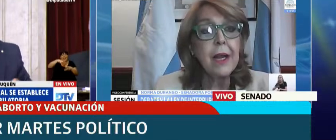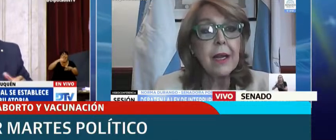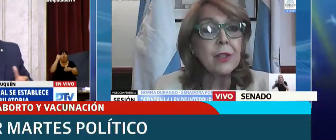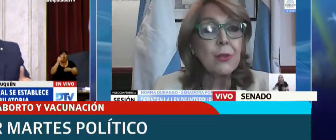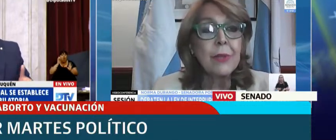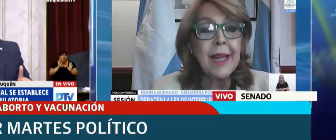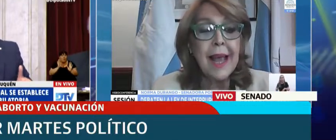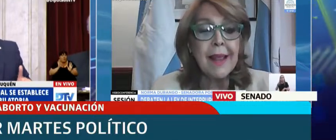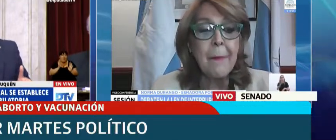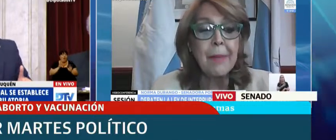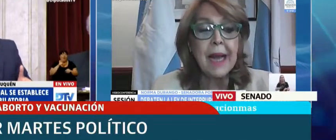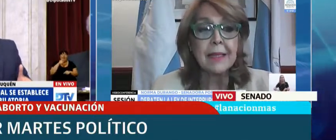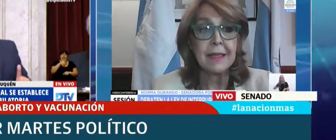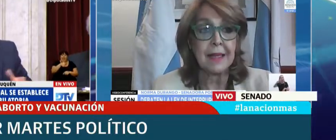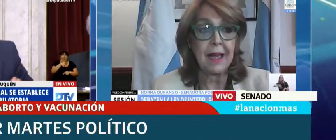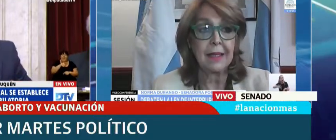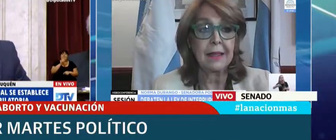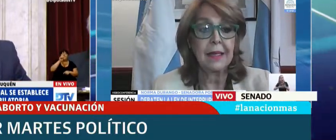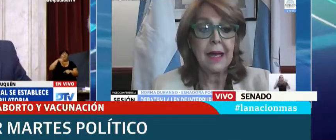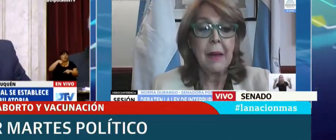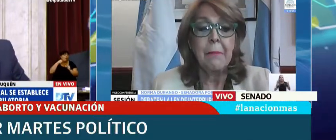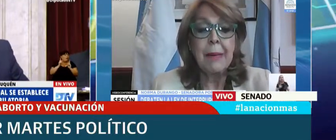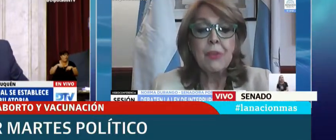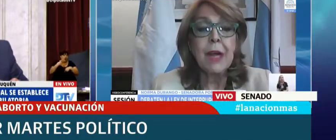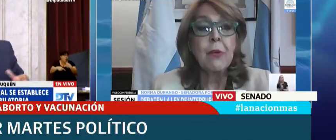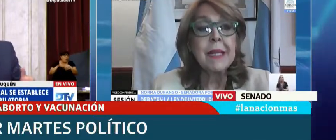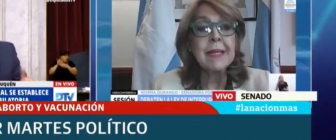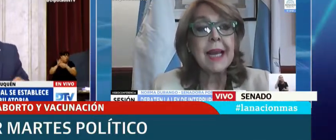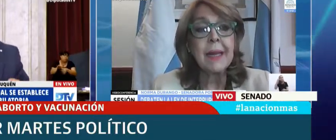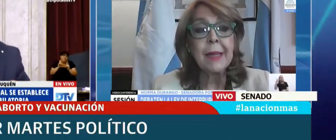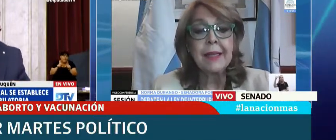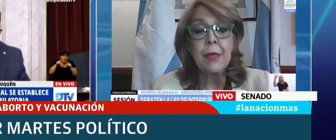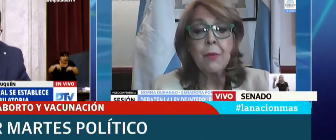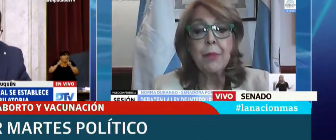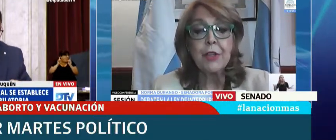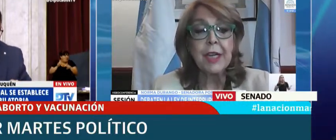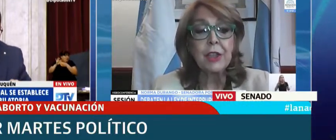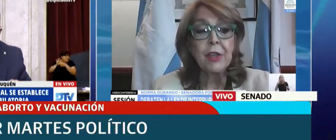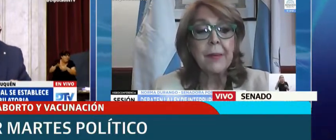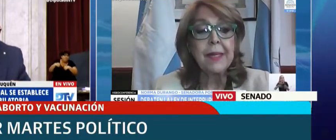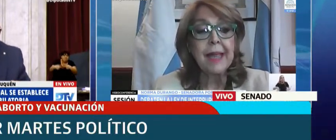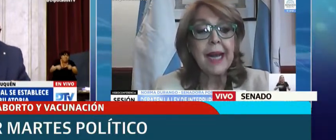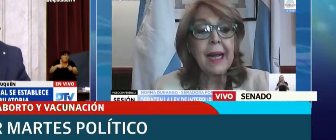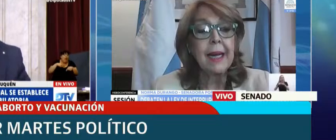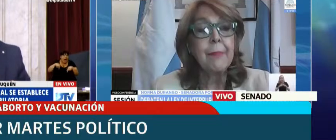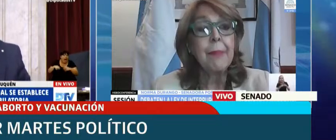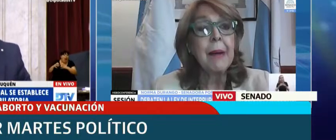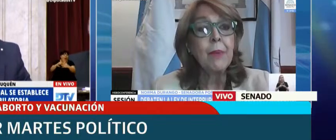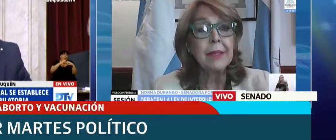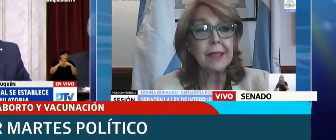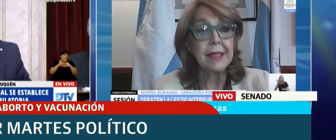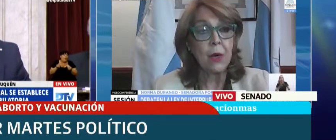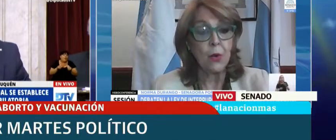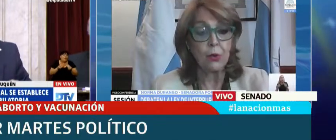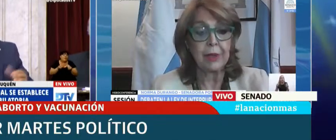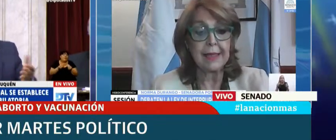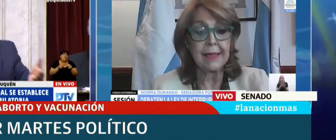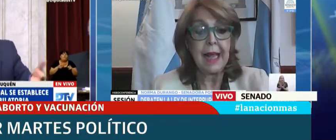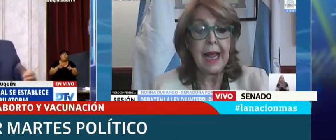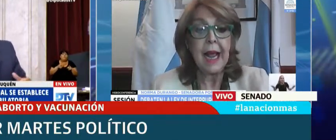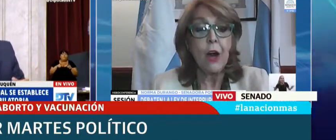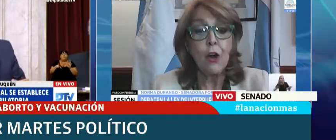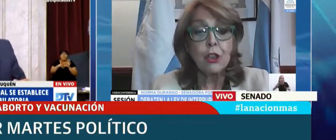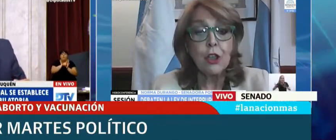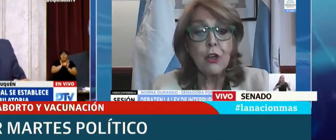gobierno va a salir obviamente a tratar de capitalizar que cumplió con por lo menos esta parte después tantas idas y venidas promesas fechas